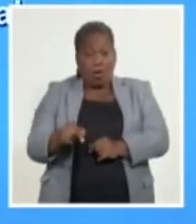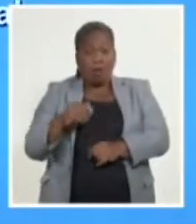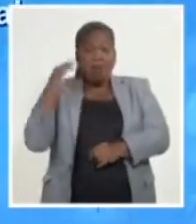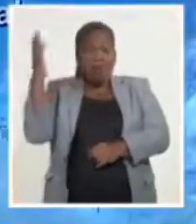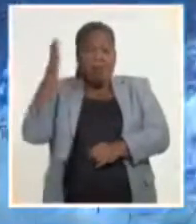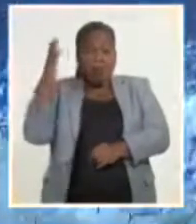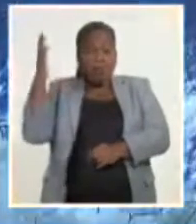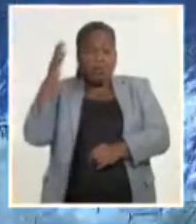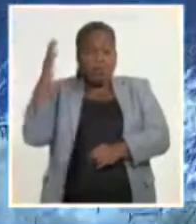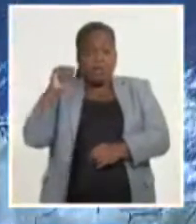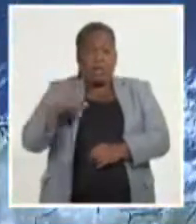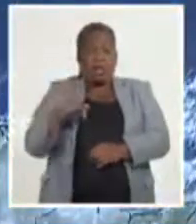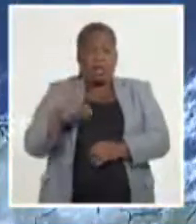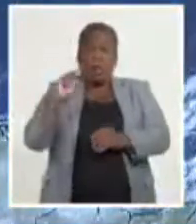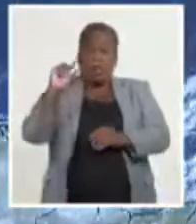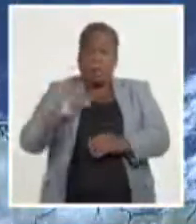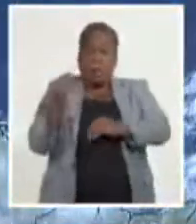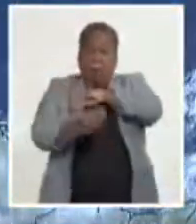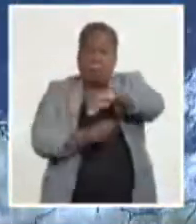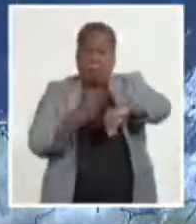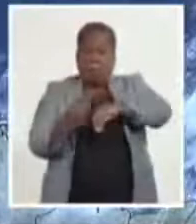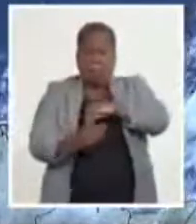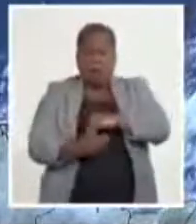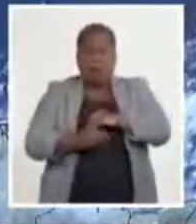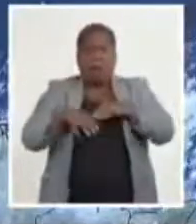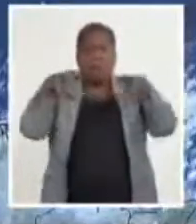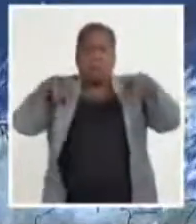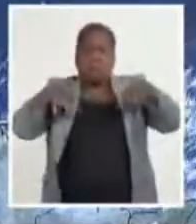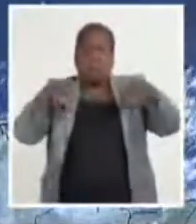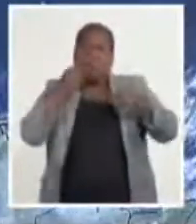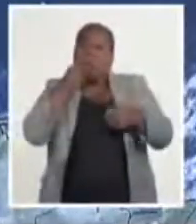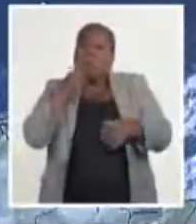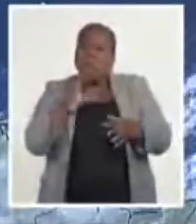solo aislados chubascos de manera ocasional en zonas de la costa norte de la